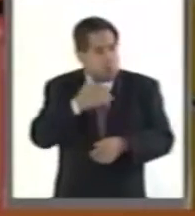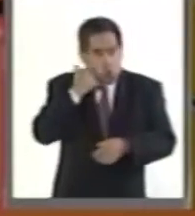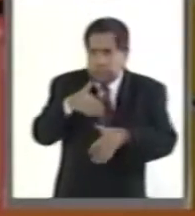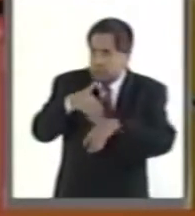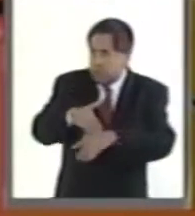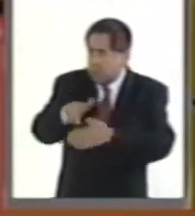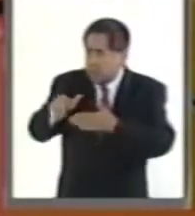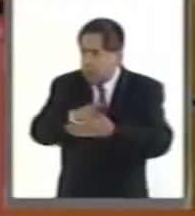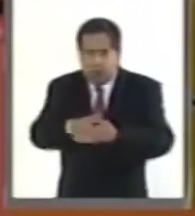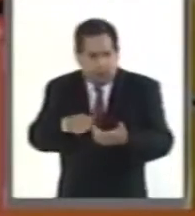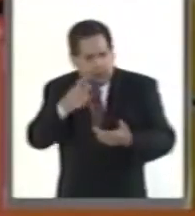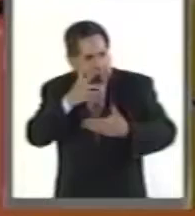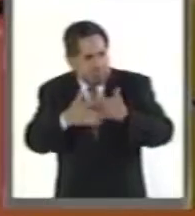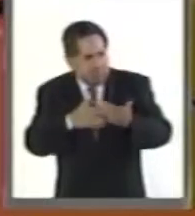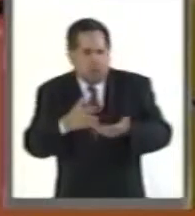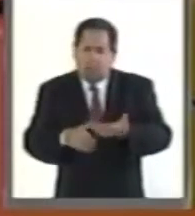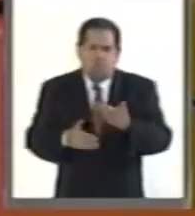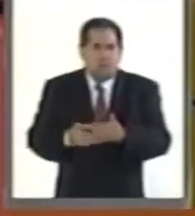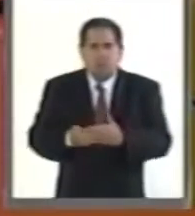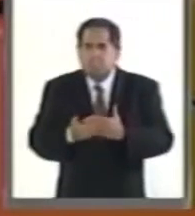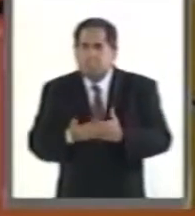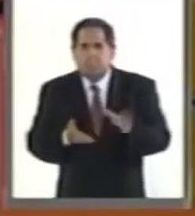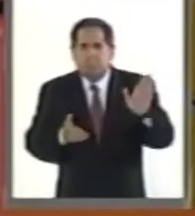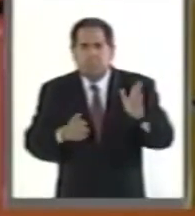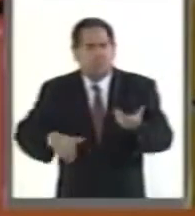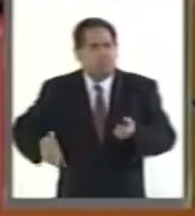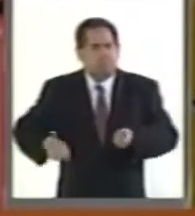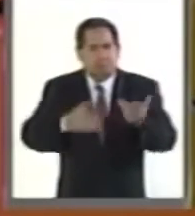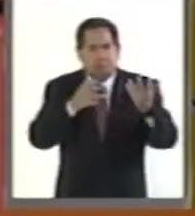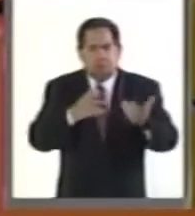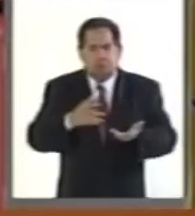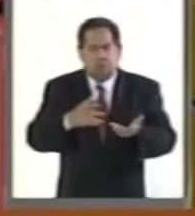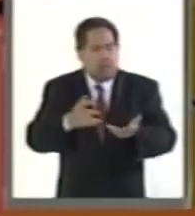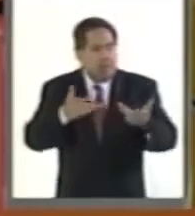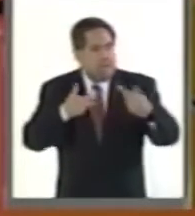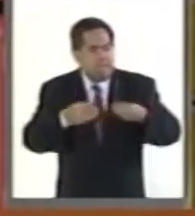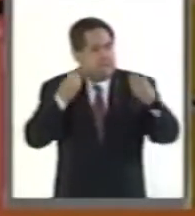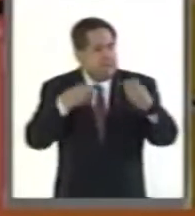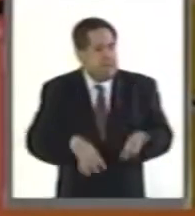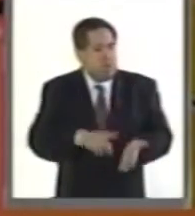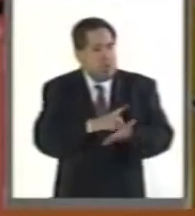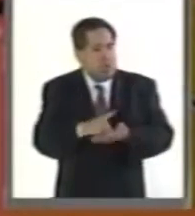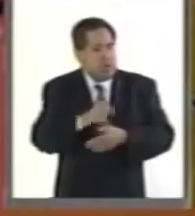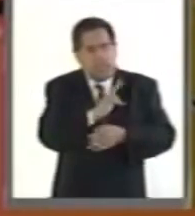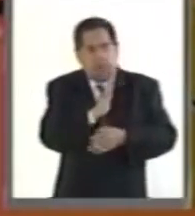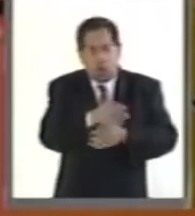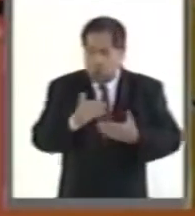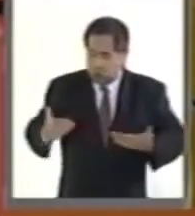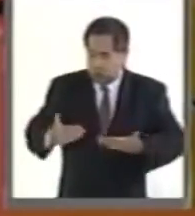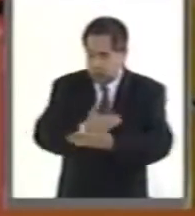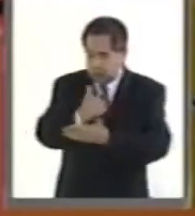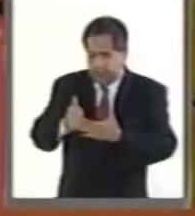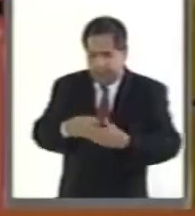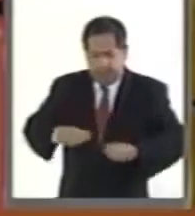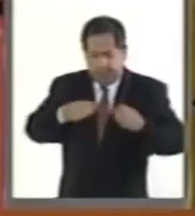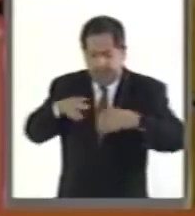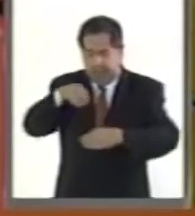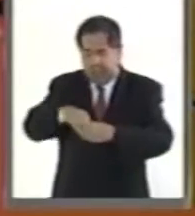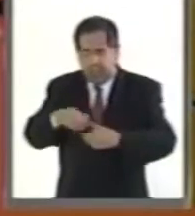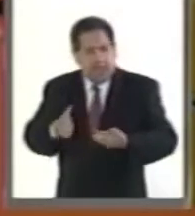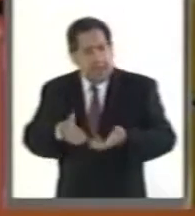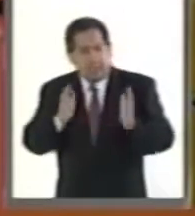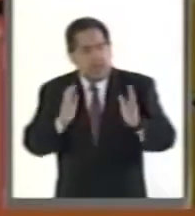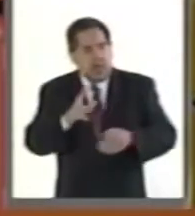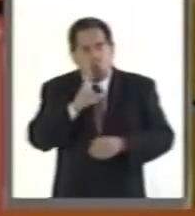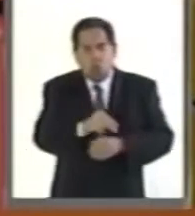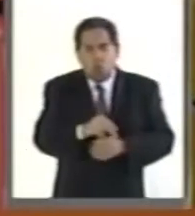era sometida a la pérdida de sus derechos como ciudadano. No podía,